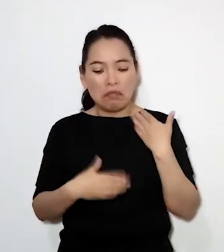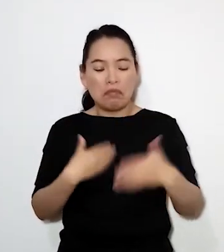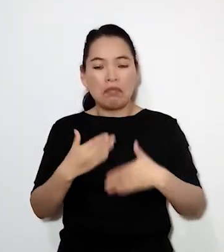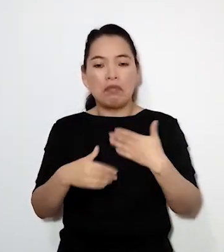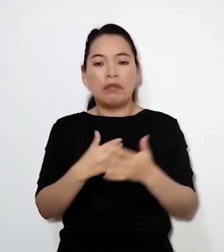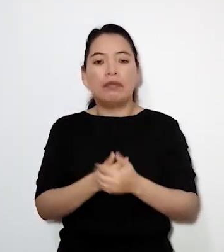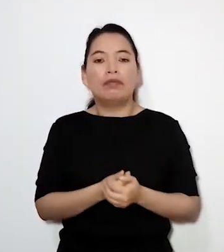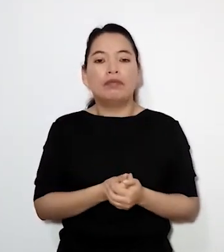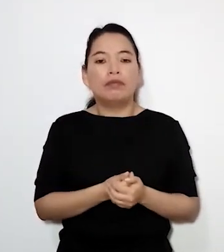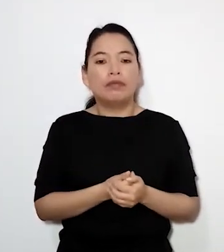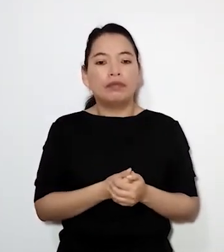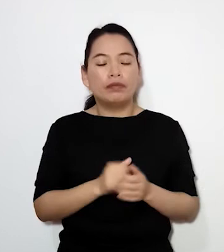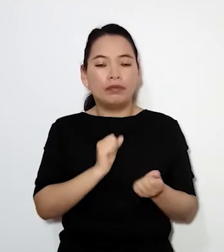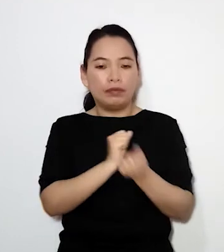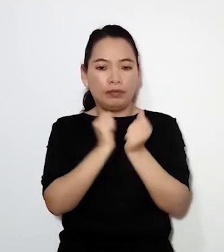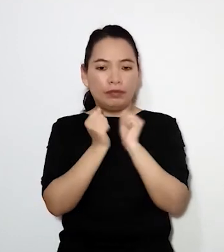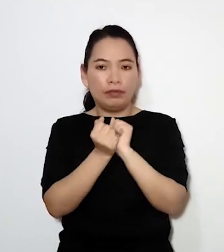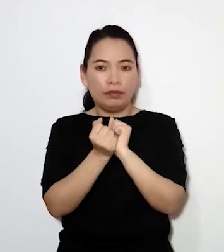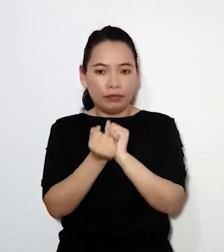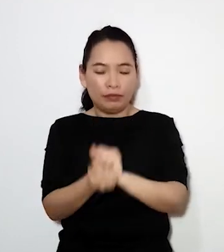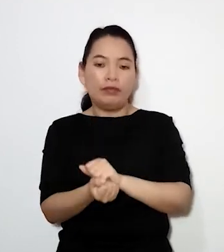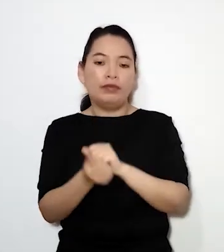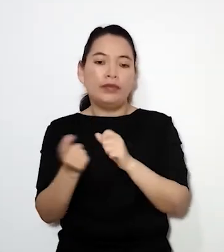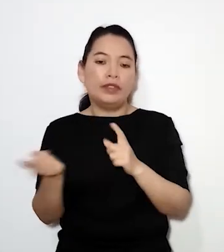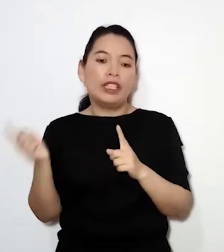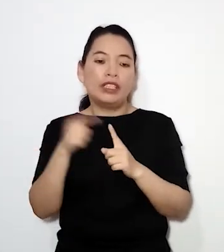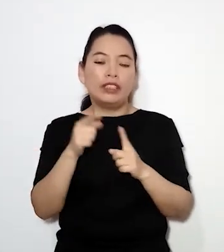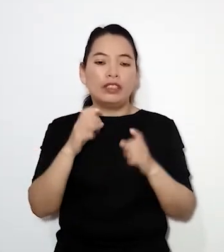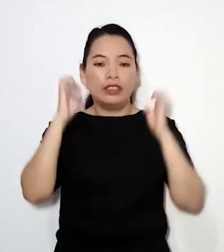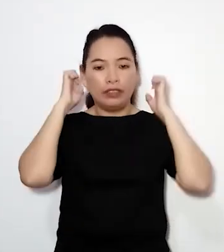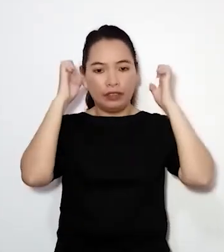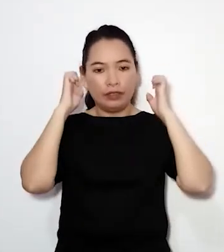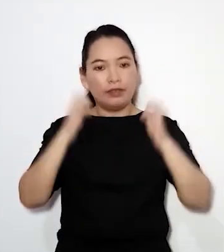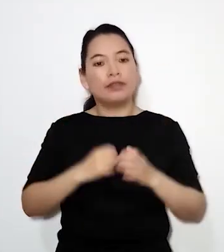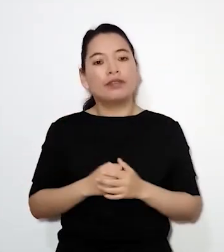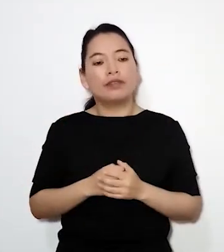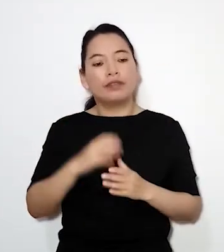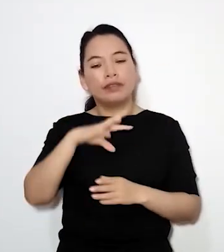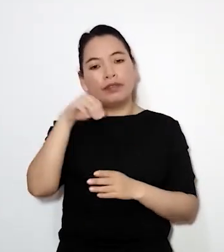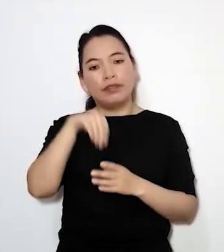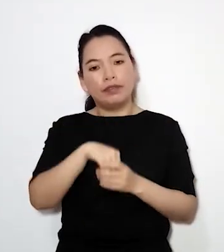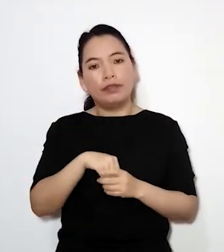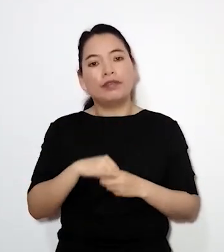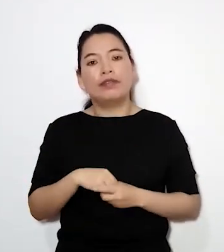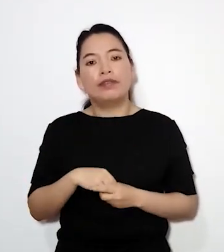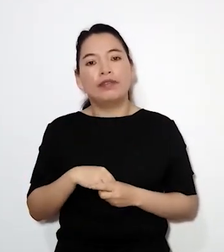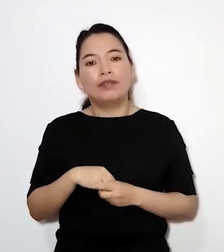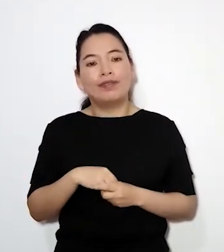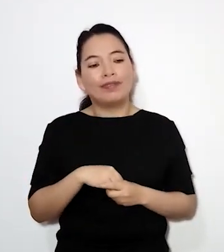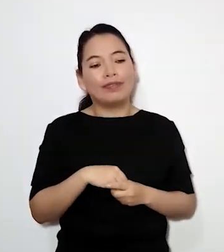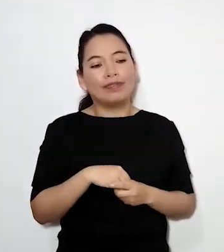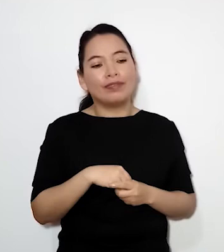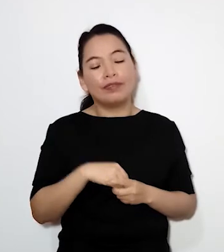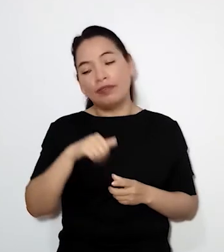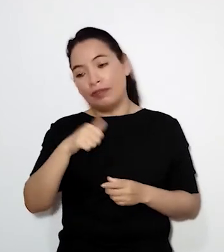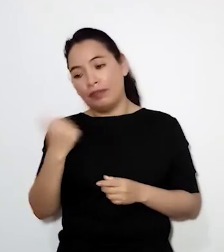transitando hacia la educación inclusiva. Otro ejemplo tiene que ver